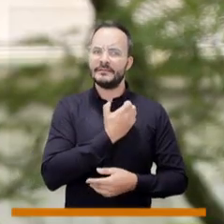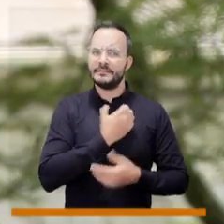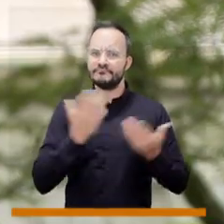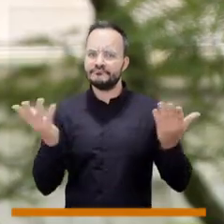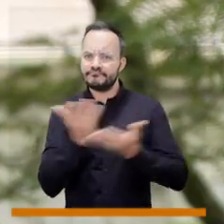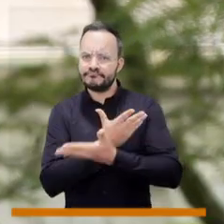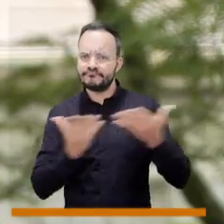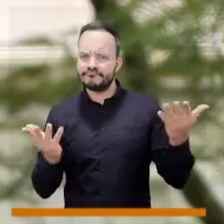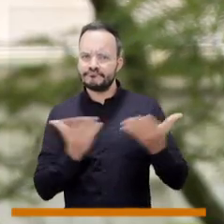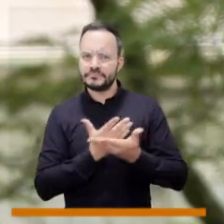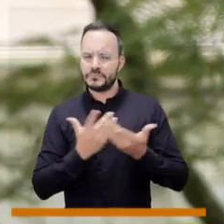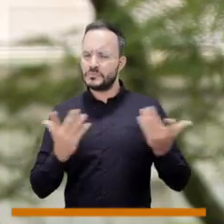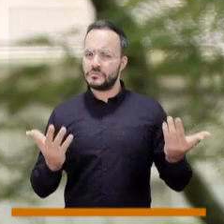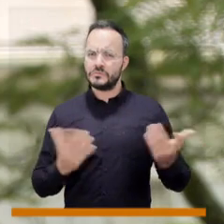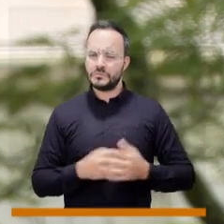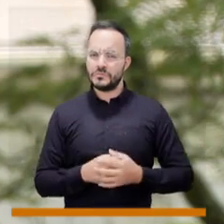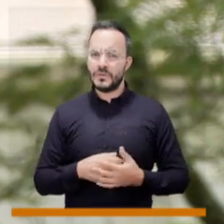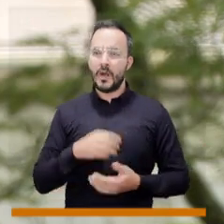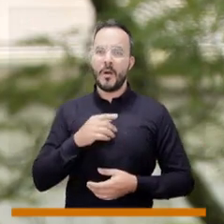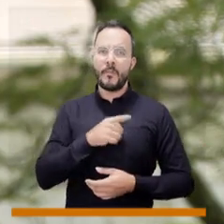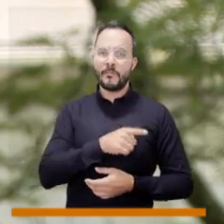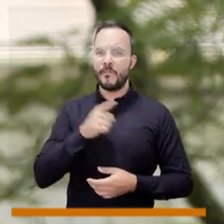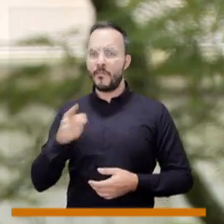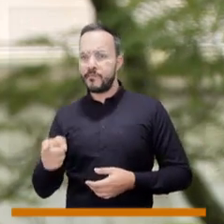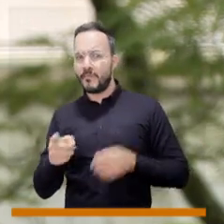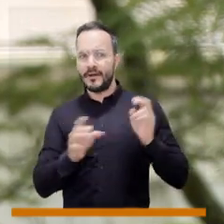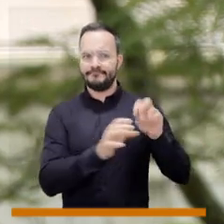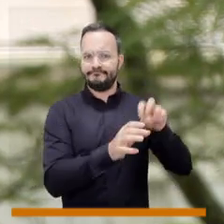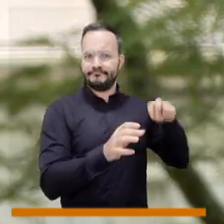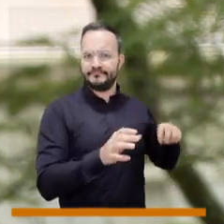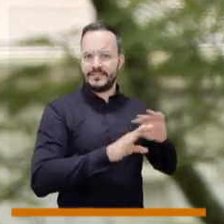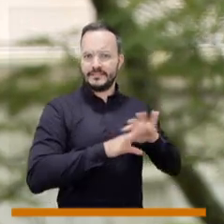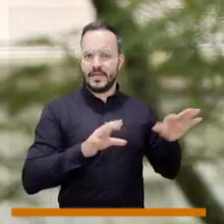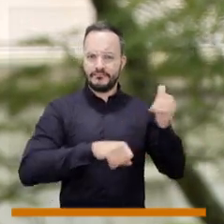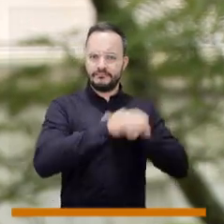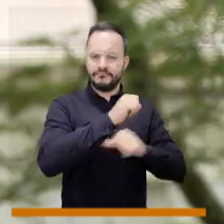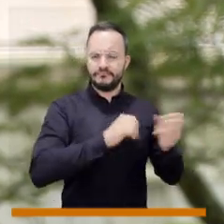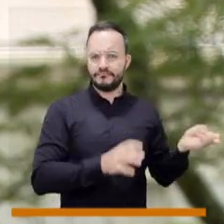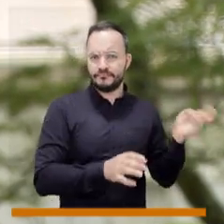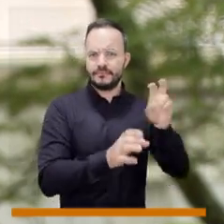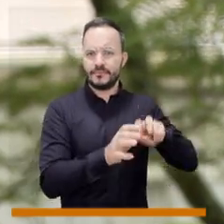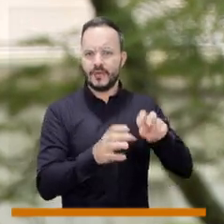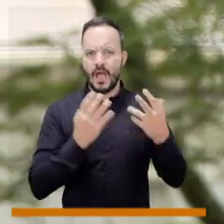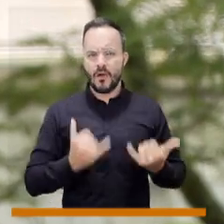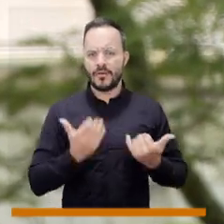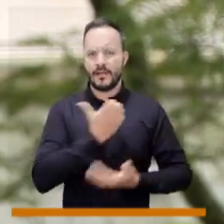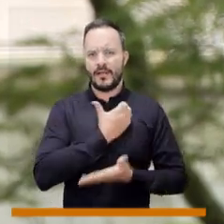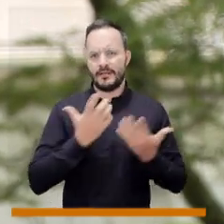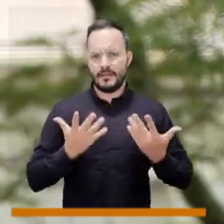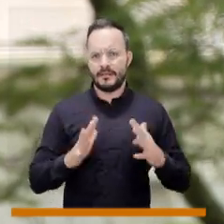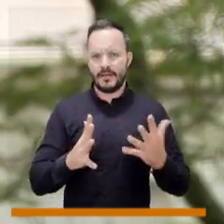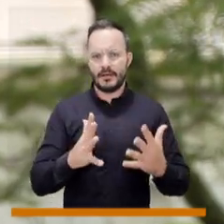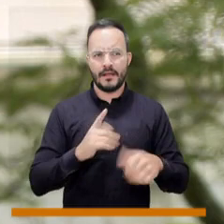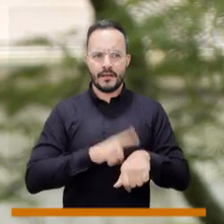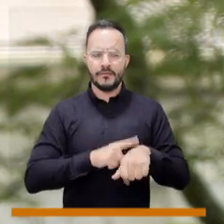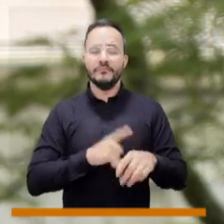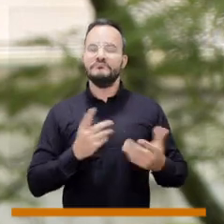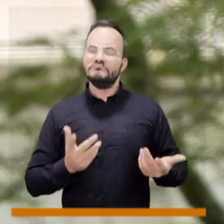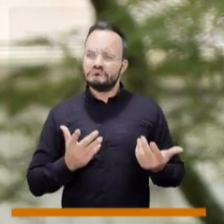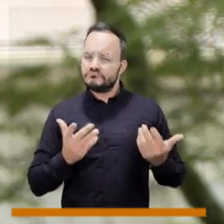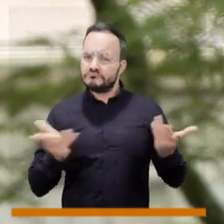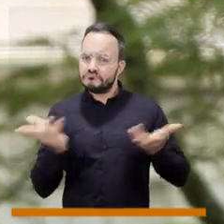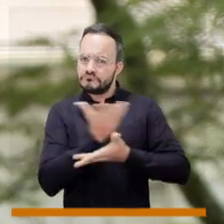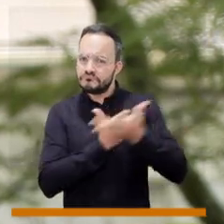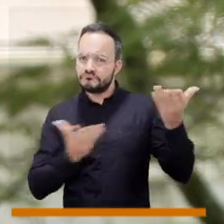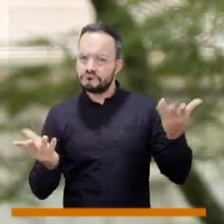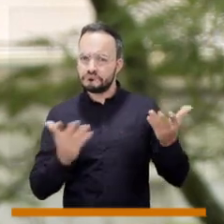el trabajo, digamos, entre los dos entes con la salida de Quintero y la entrada del encargado, podríamos decir que la